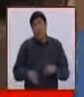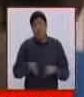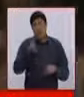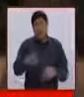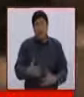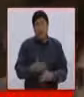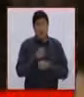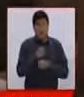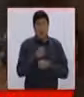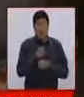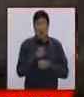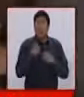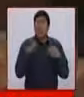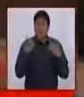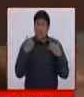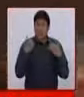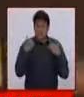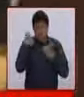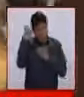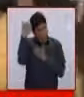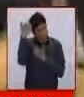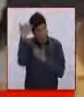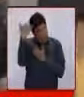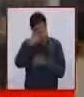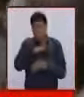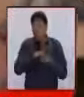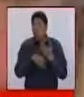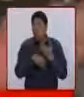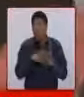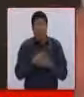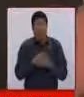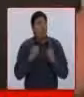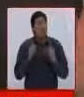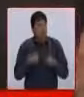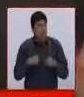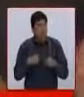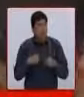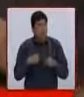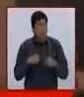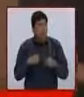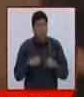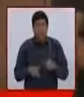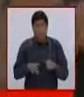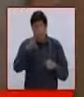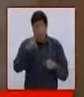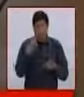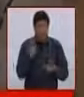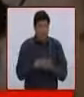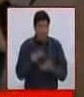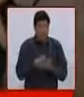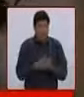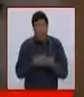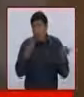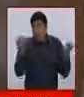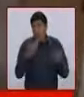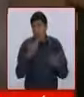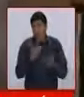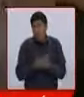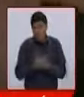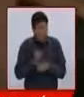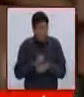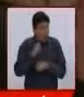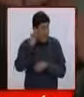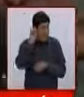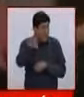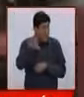hasta el momento y tienen la esperanza que después de todo esto ya ellos vayan a recuperar bueno comentarte que